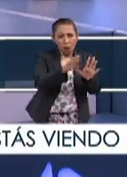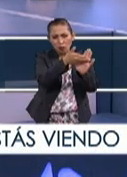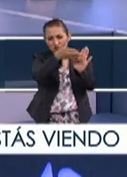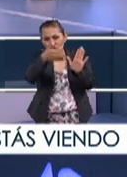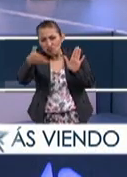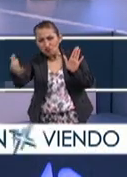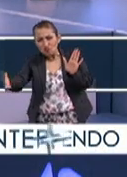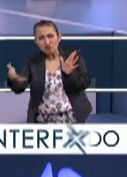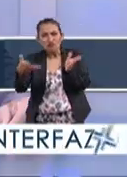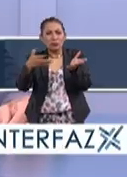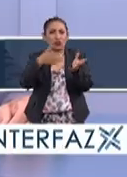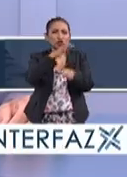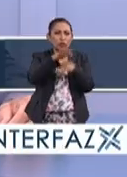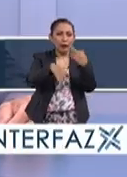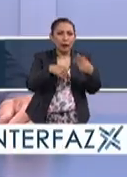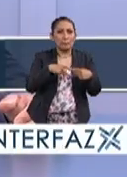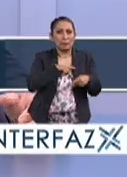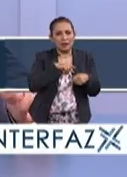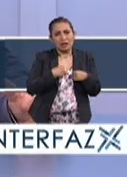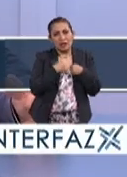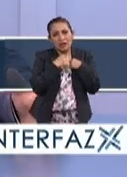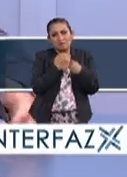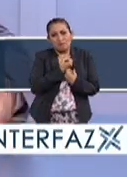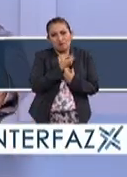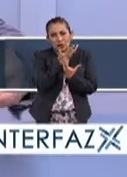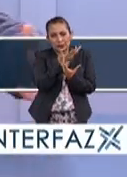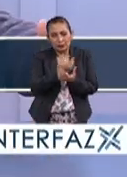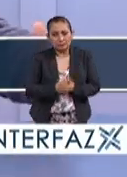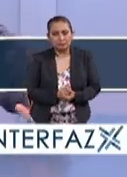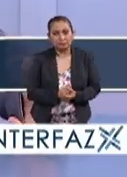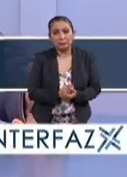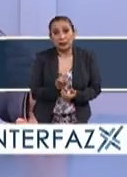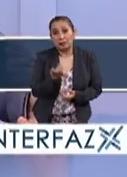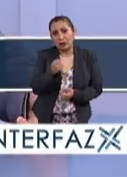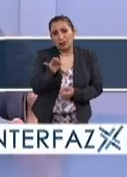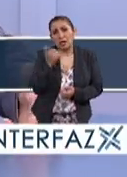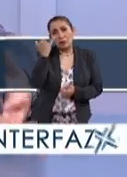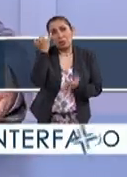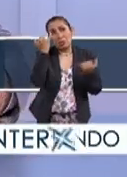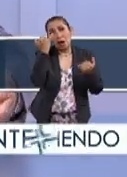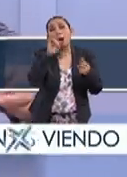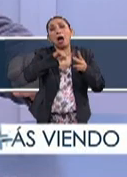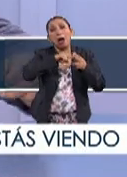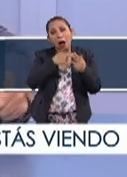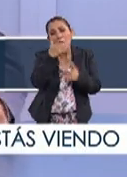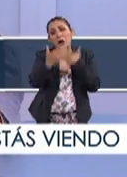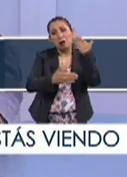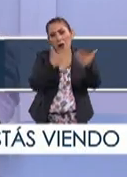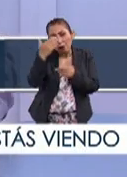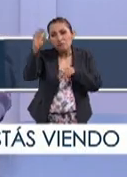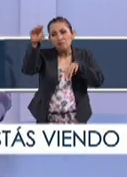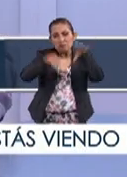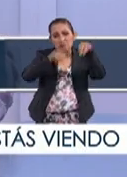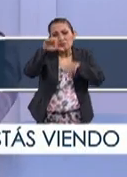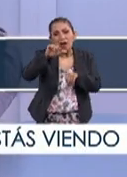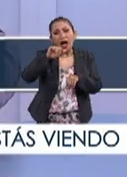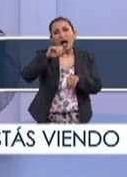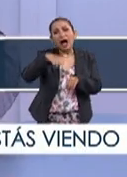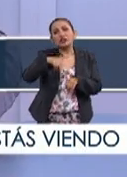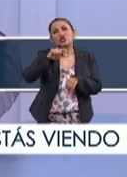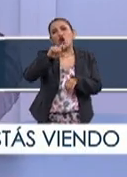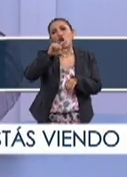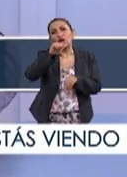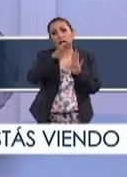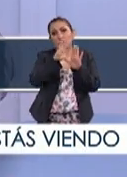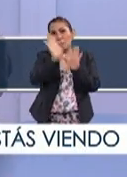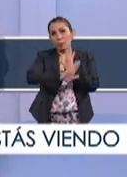recorrido de toda mi vida poética. Y así surgió esta idea de antología, que es